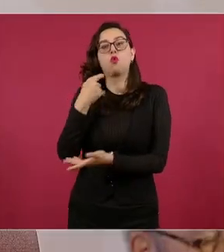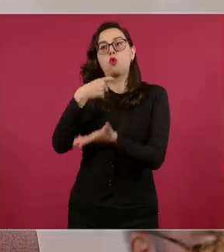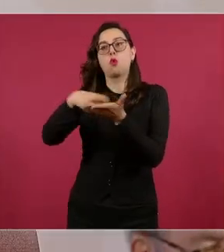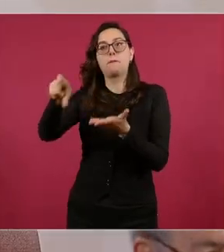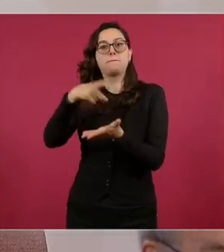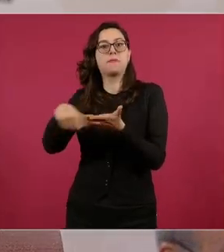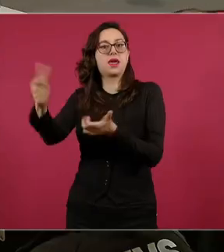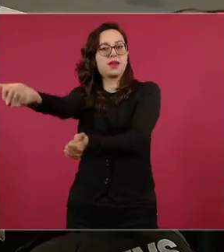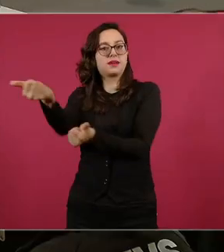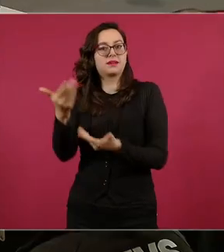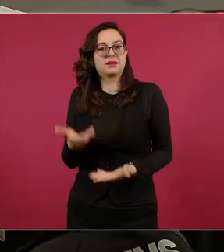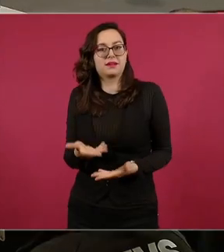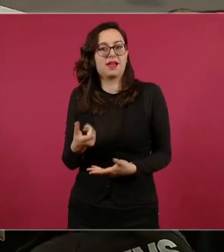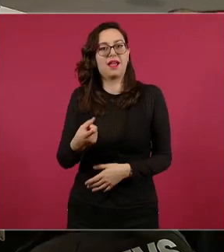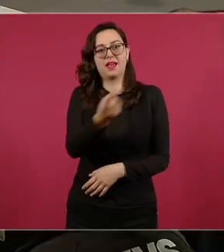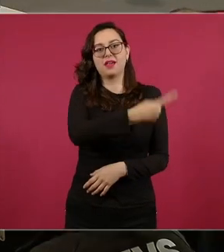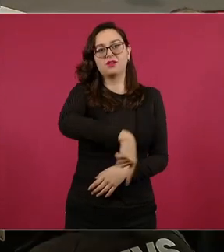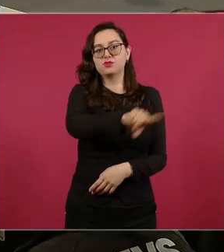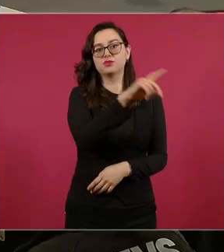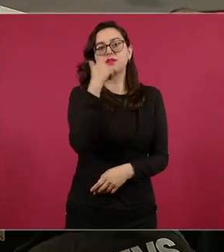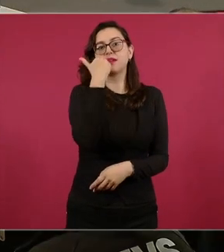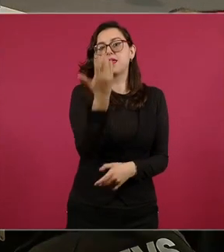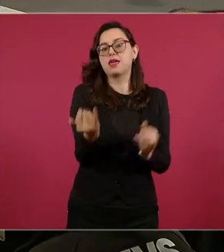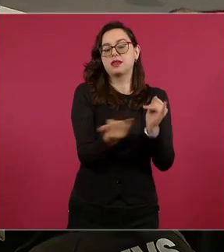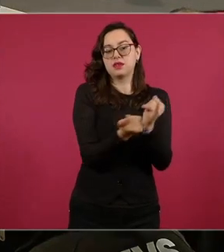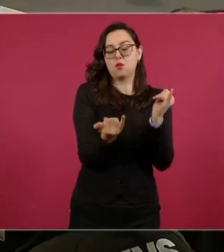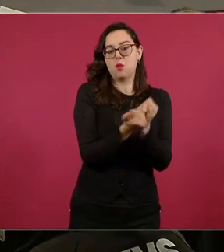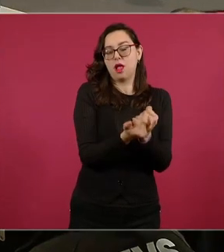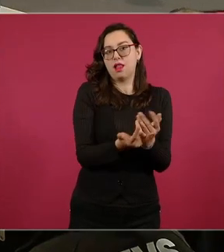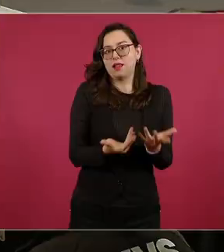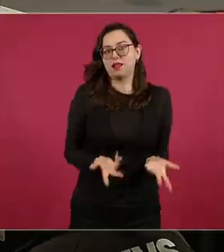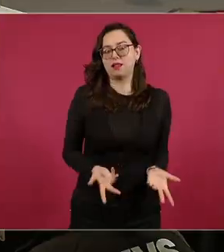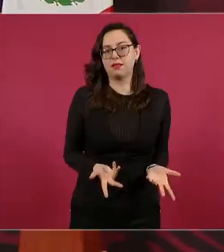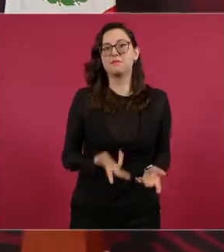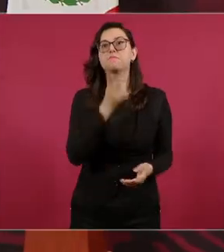Por eso los del Reforma